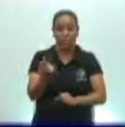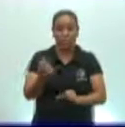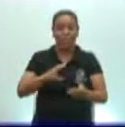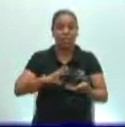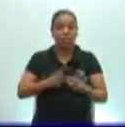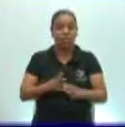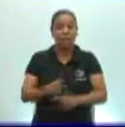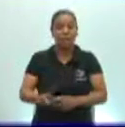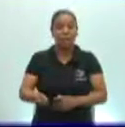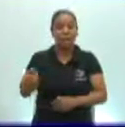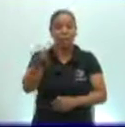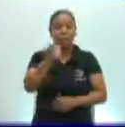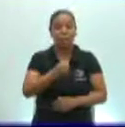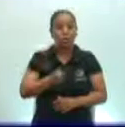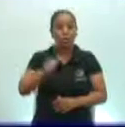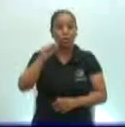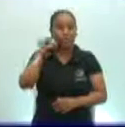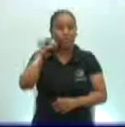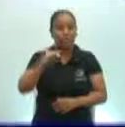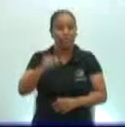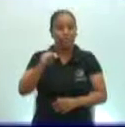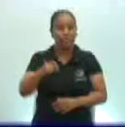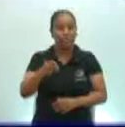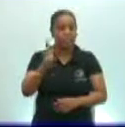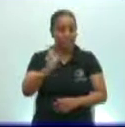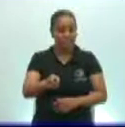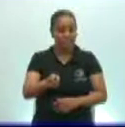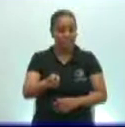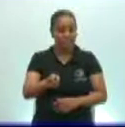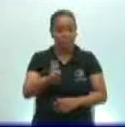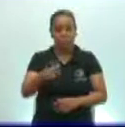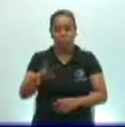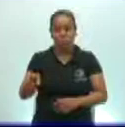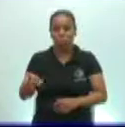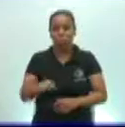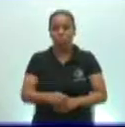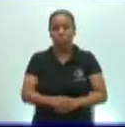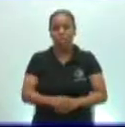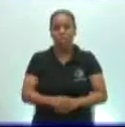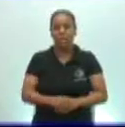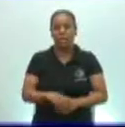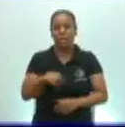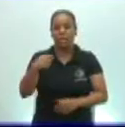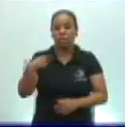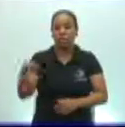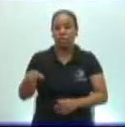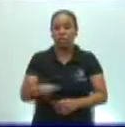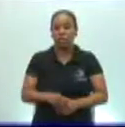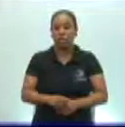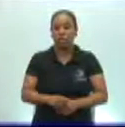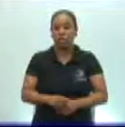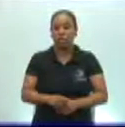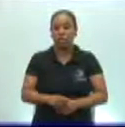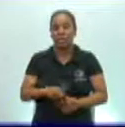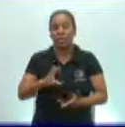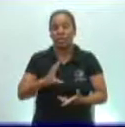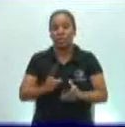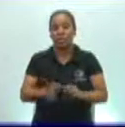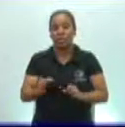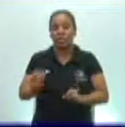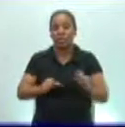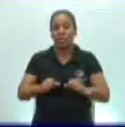por átomos de este elemento químico. Busquemos entonces y vamos a escribir la fórmula química de esta